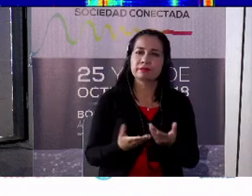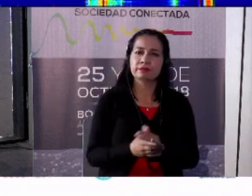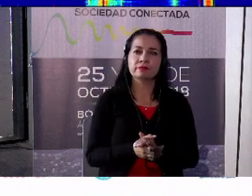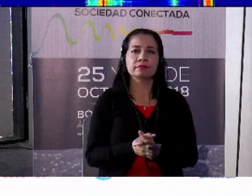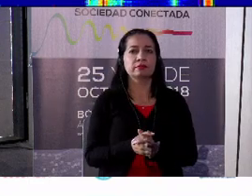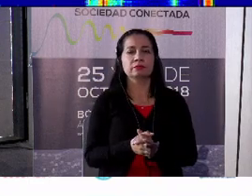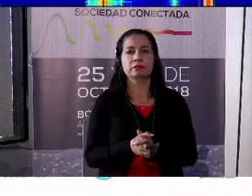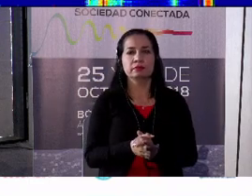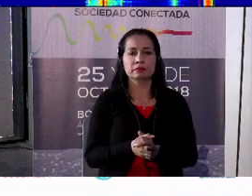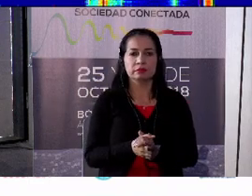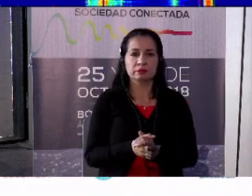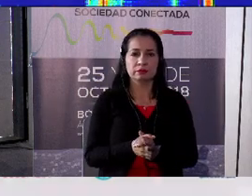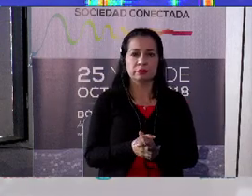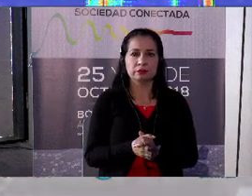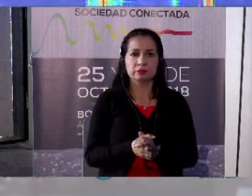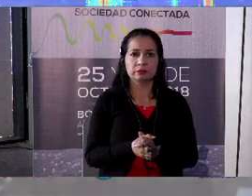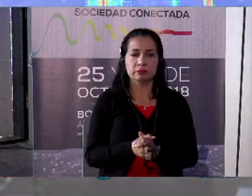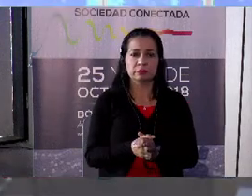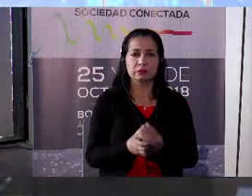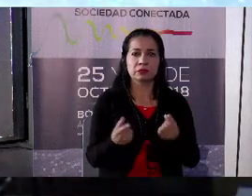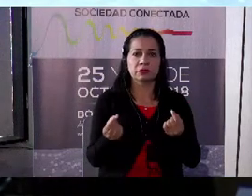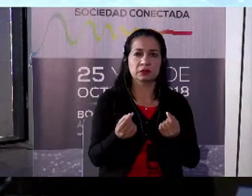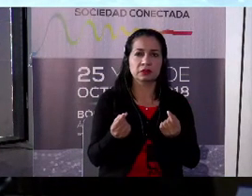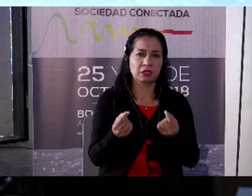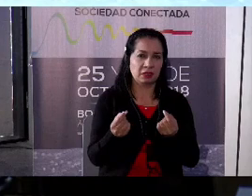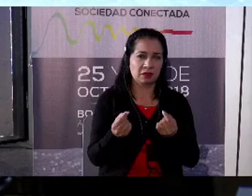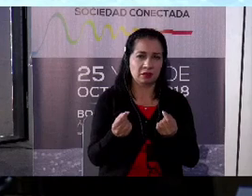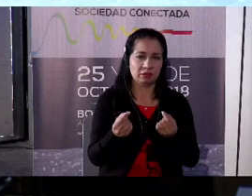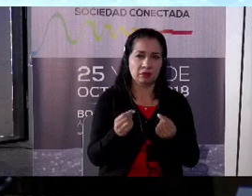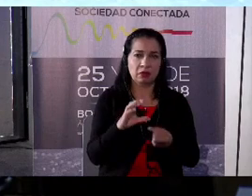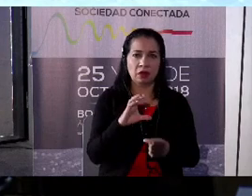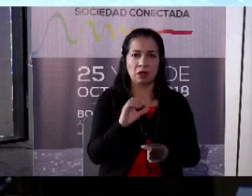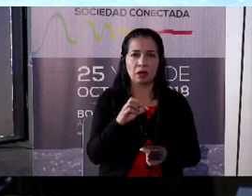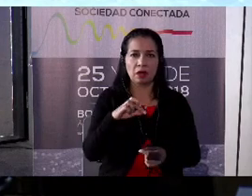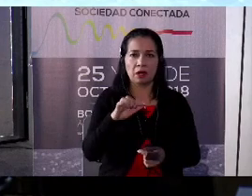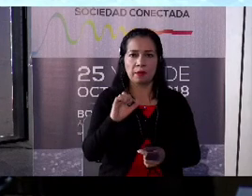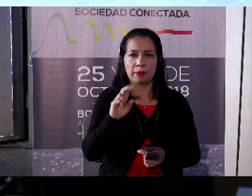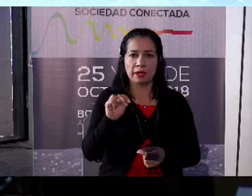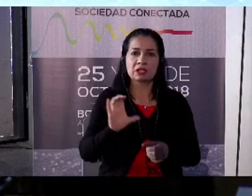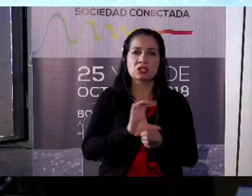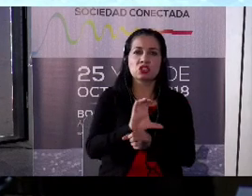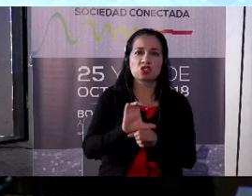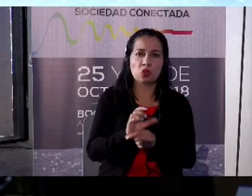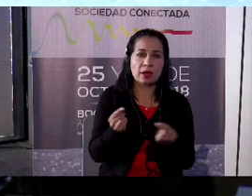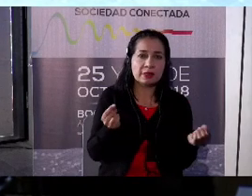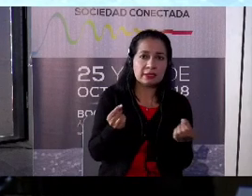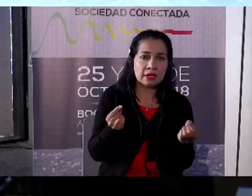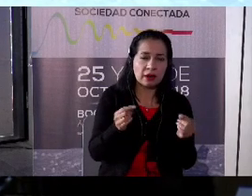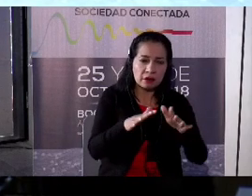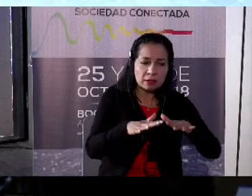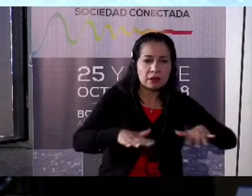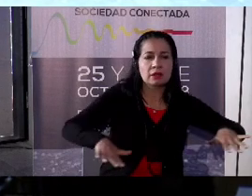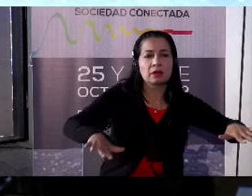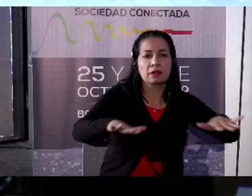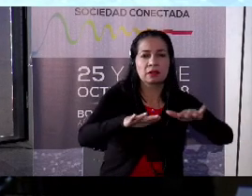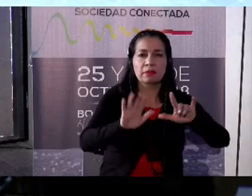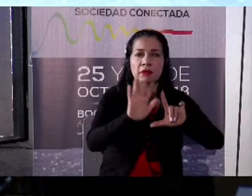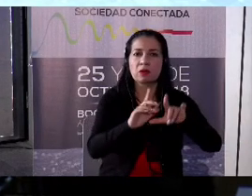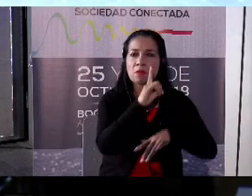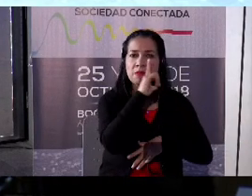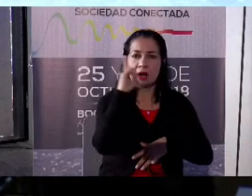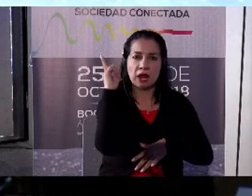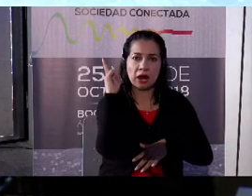que cerca a cap Town la ciudad nos dimos cuenta que hay muchos espacios en blanco White